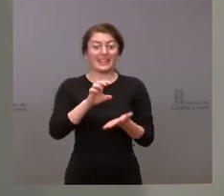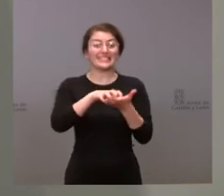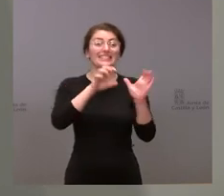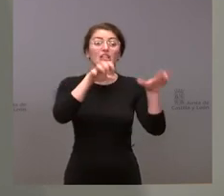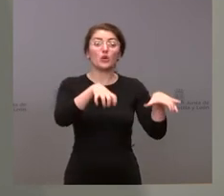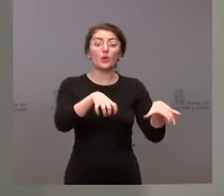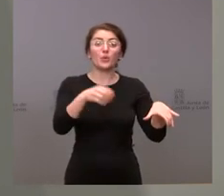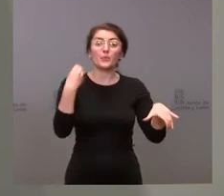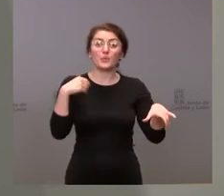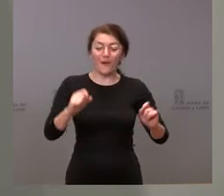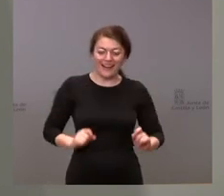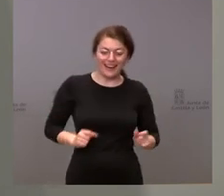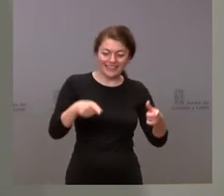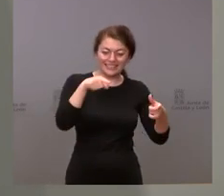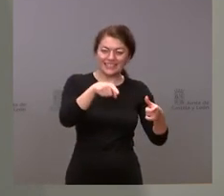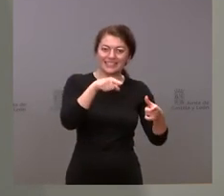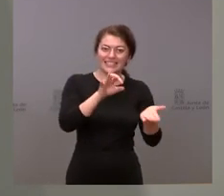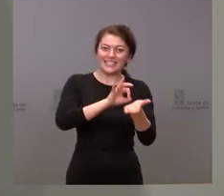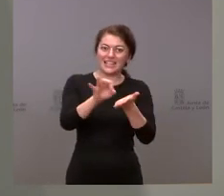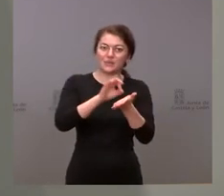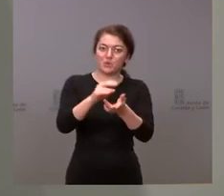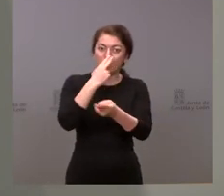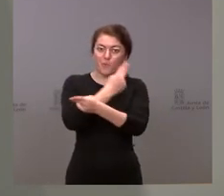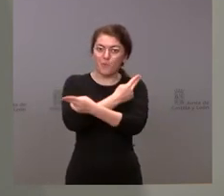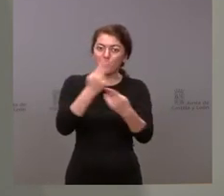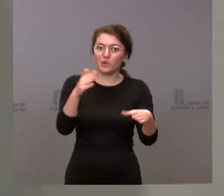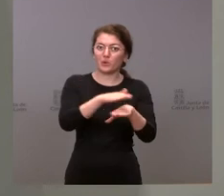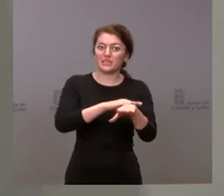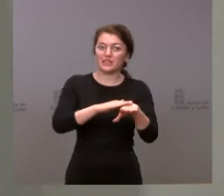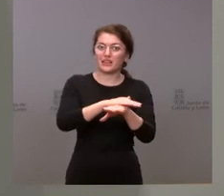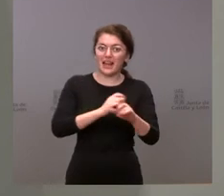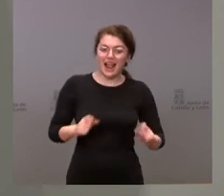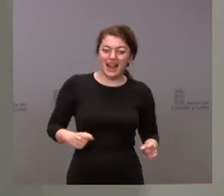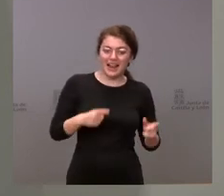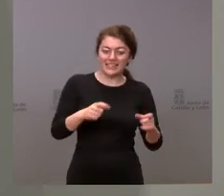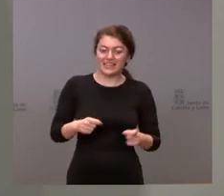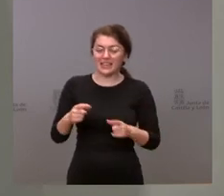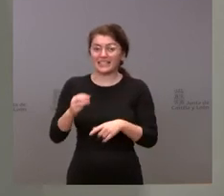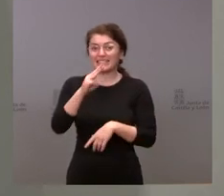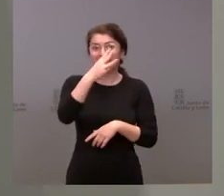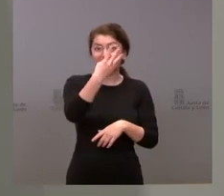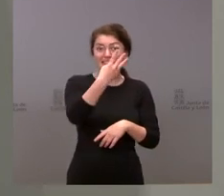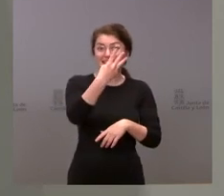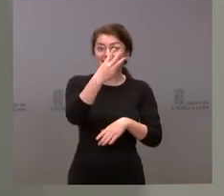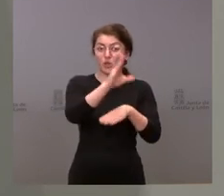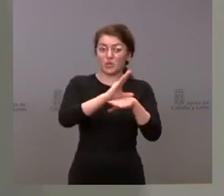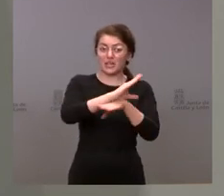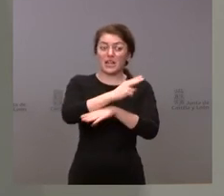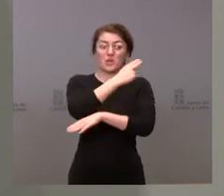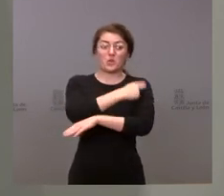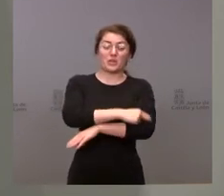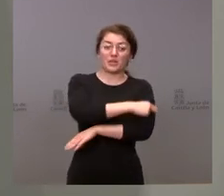invierte en los servicios públicos esenciales en las tres consejerías de sanidad educación y servicios sociales